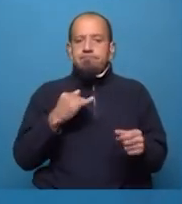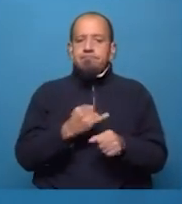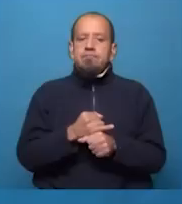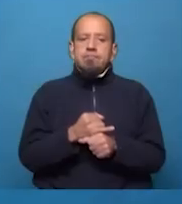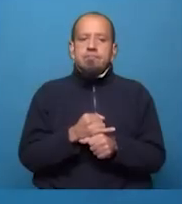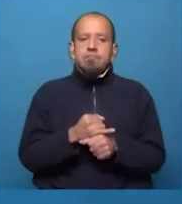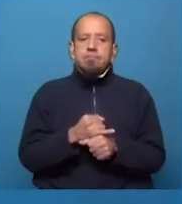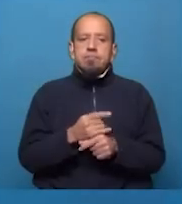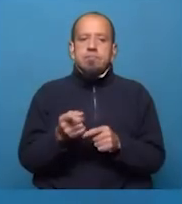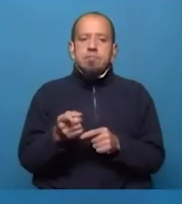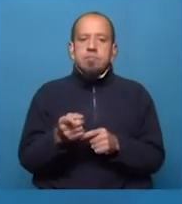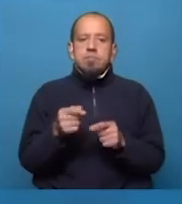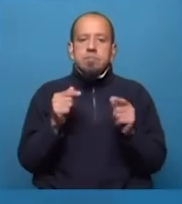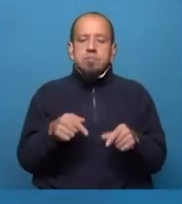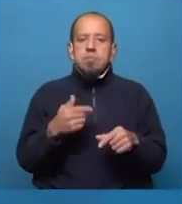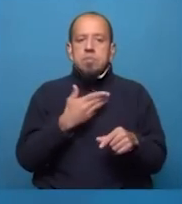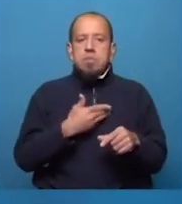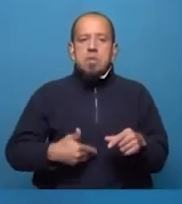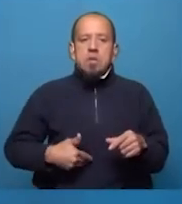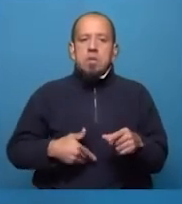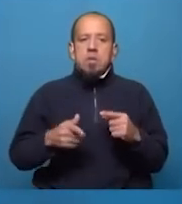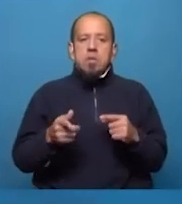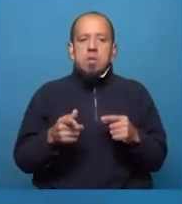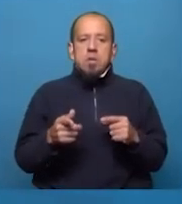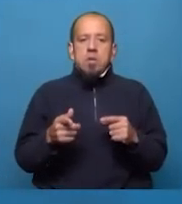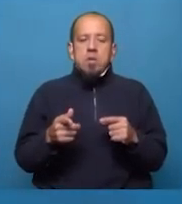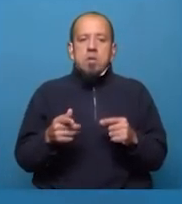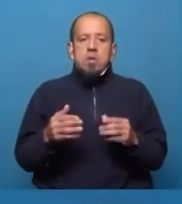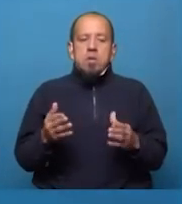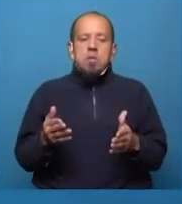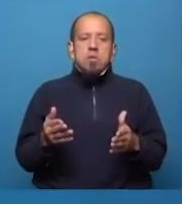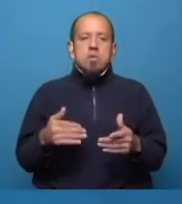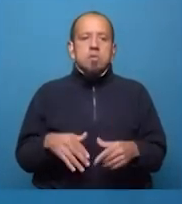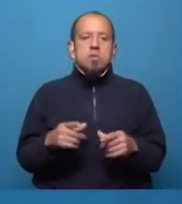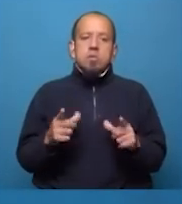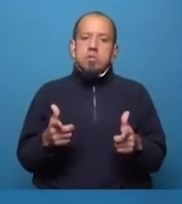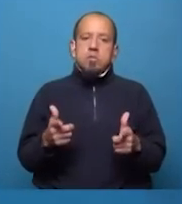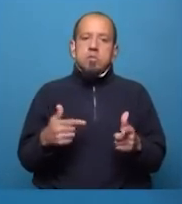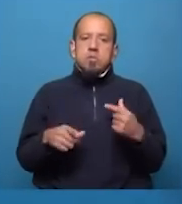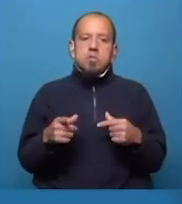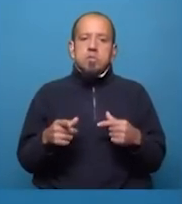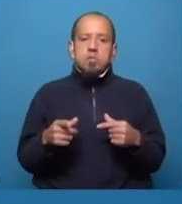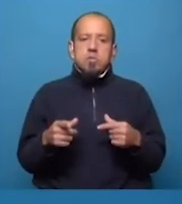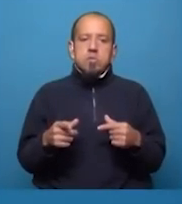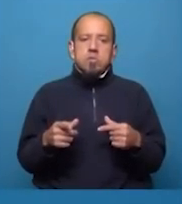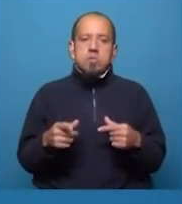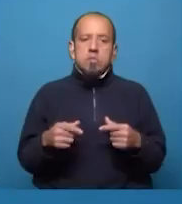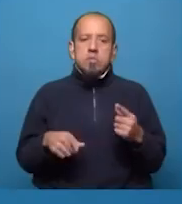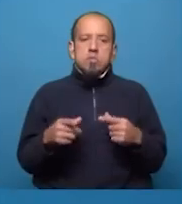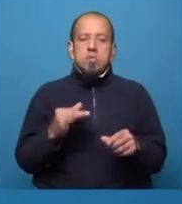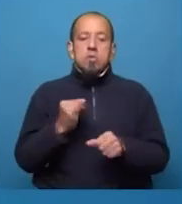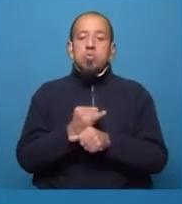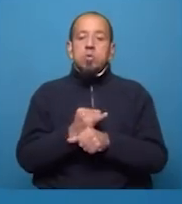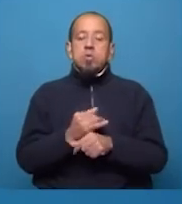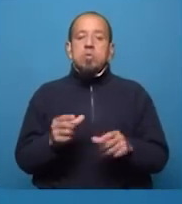que ha sido bastante característico de este gobierno es que no juegan las instancias este institucionales